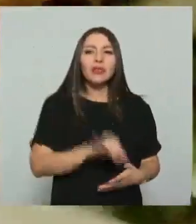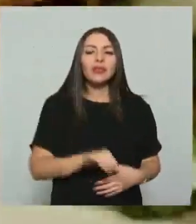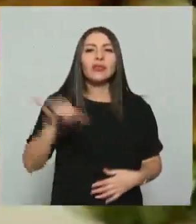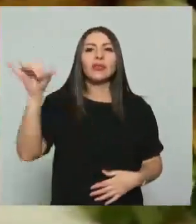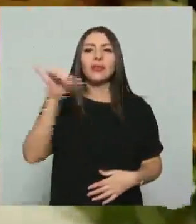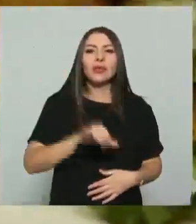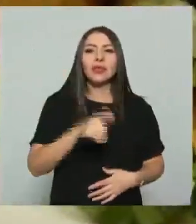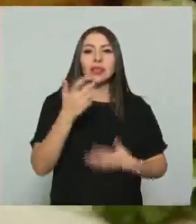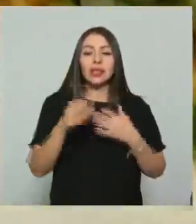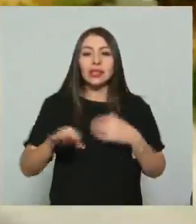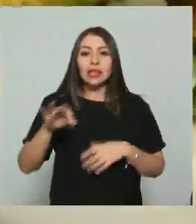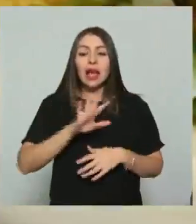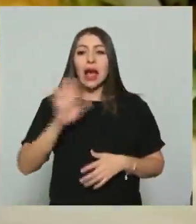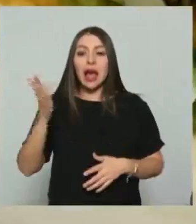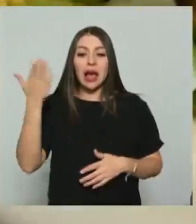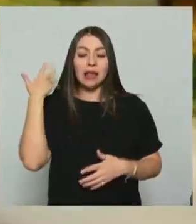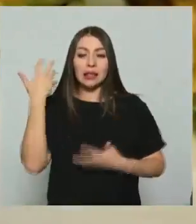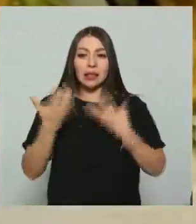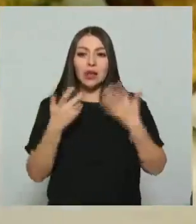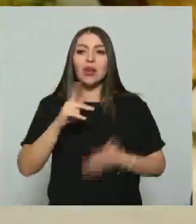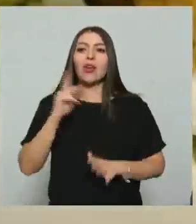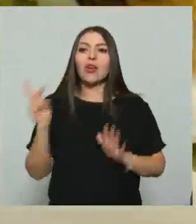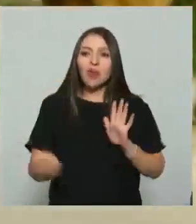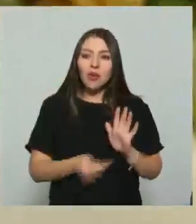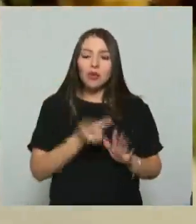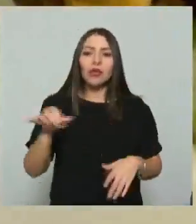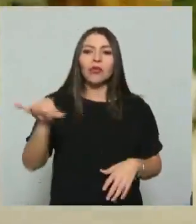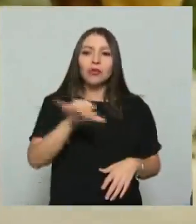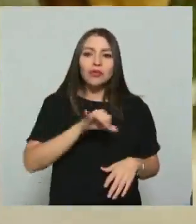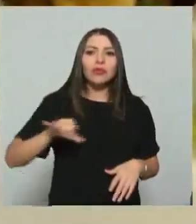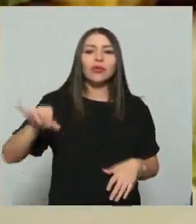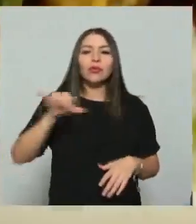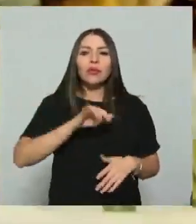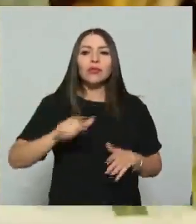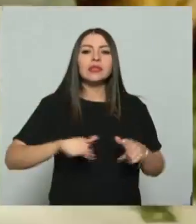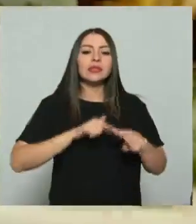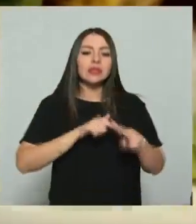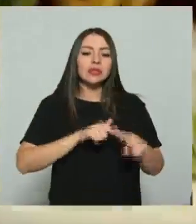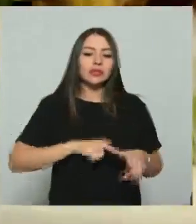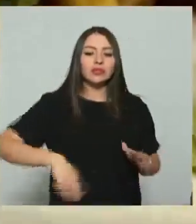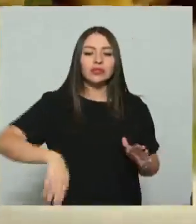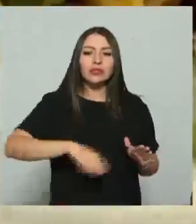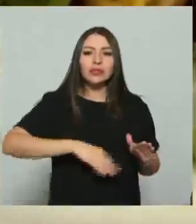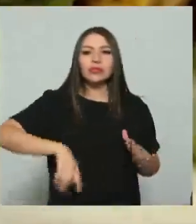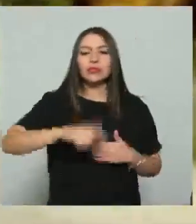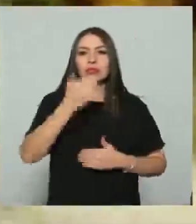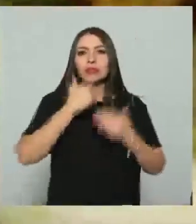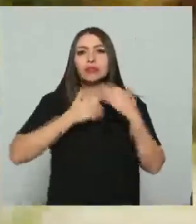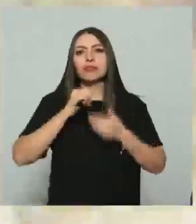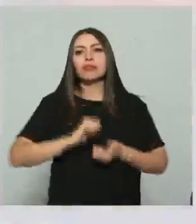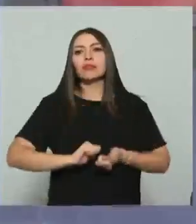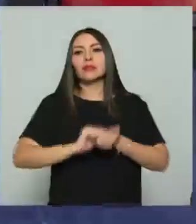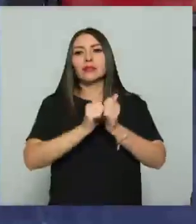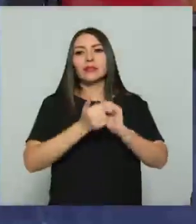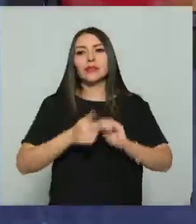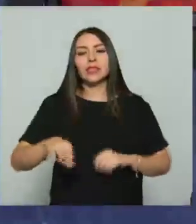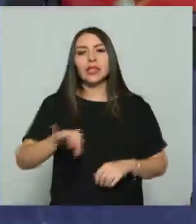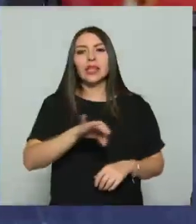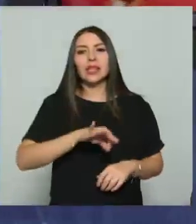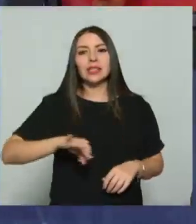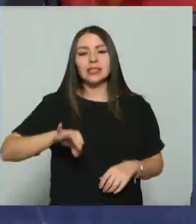que una vez que calentamos, volvemos a usar para seguir refriendo lo que estamos comiendo. Entonces, ¿qué pasa? Que estos aceites son